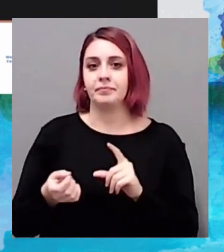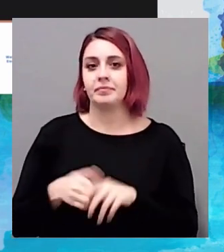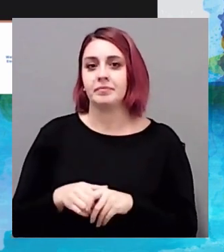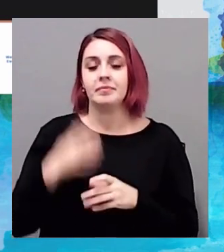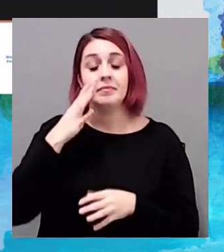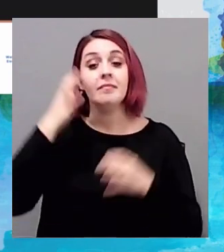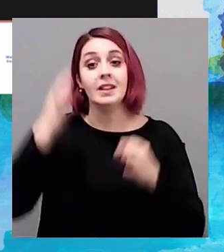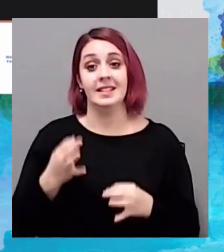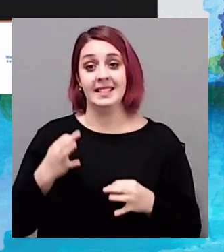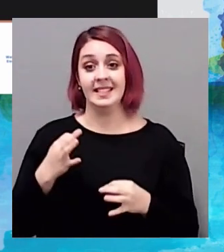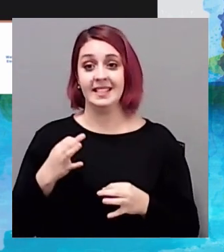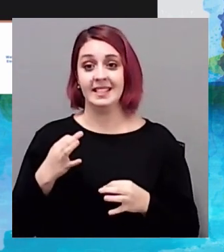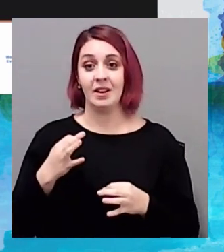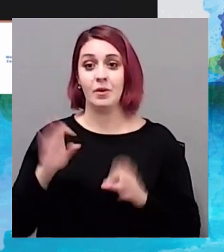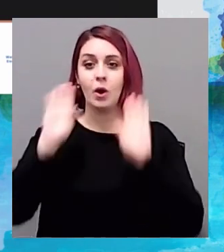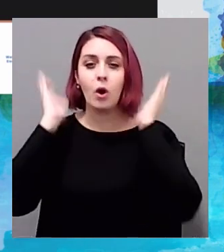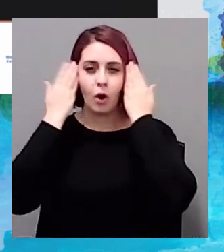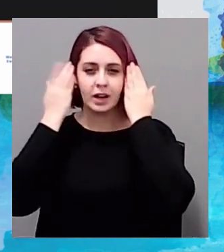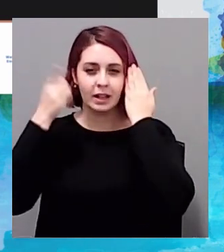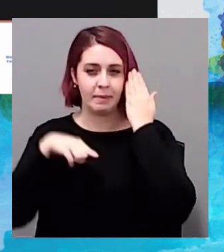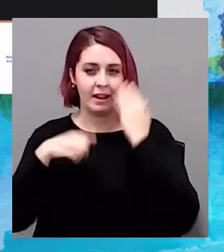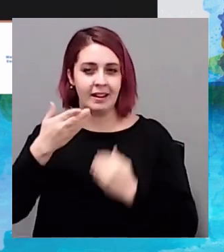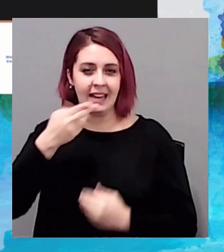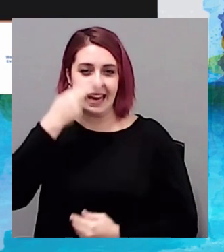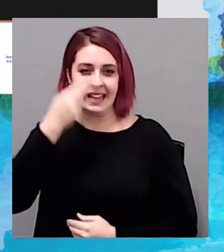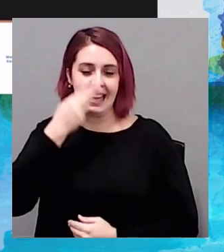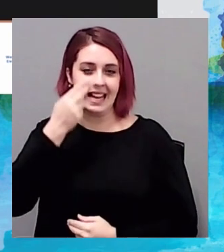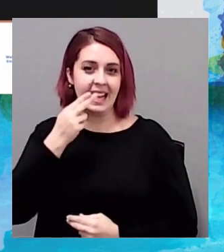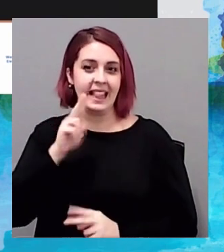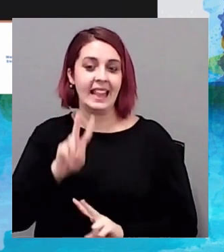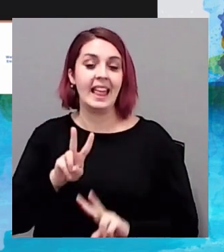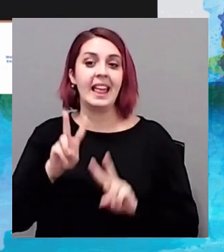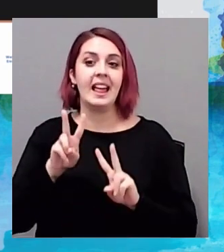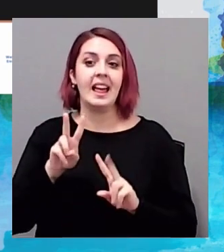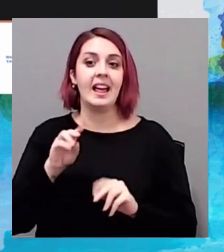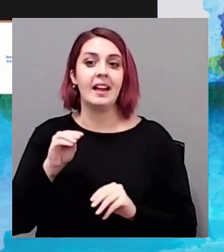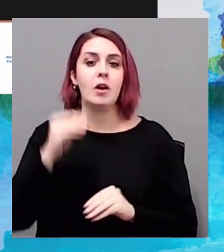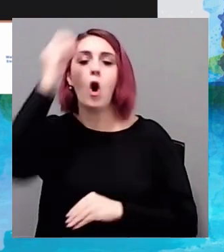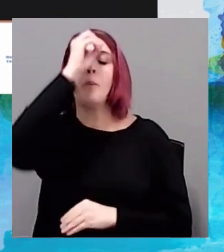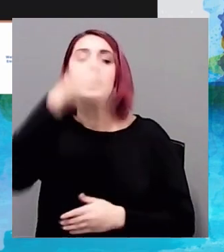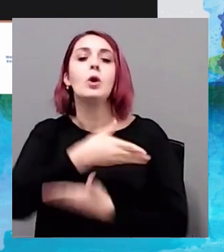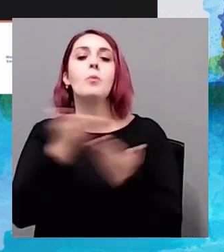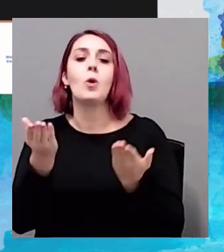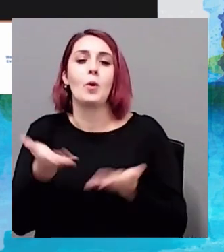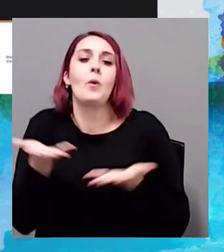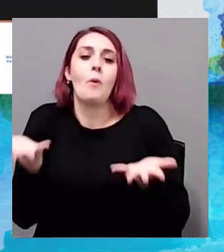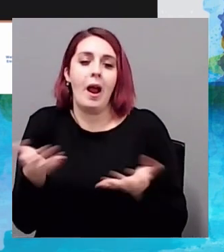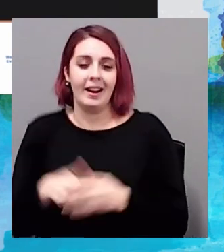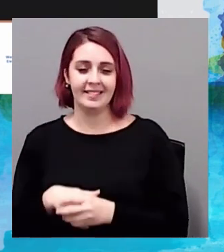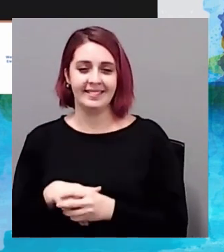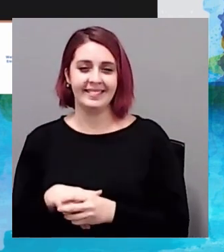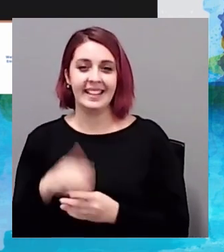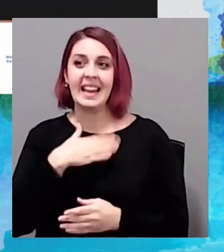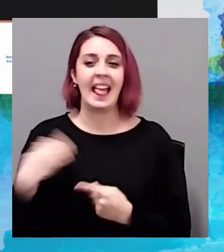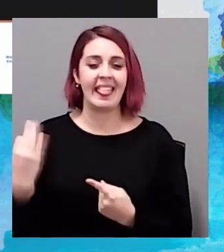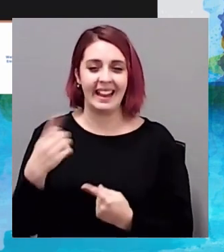también al Congreso le va a interesar muchísimo qué es lo que pensáis, qué es lo que hay que hacer. Y